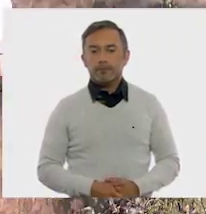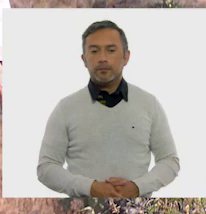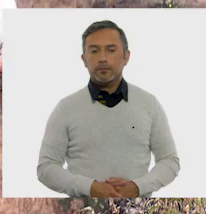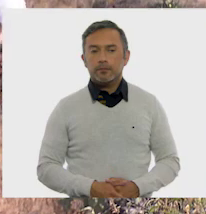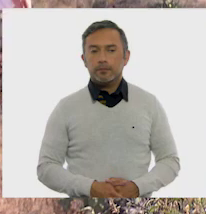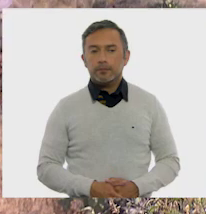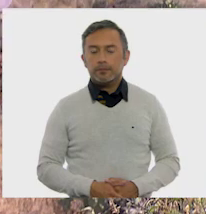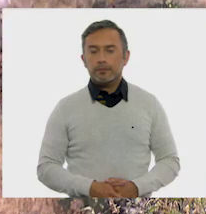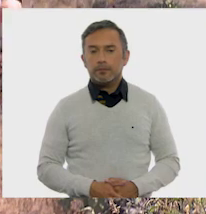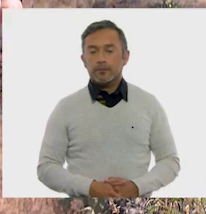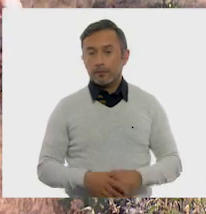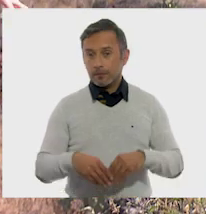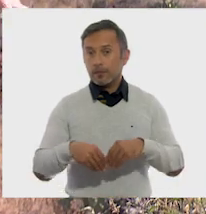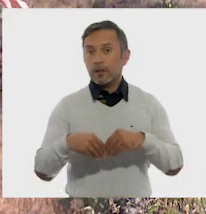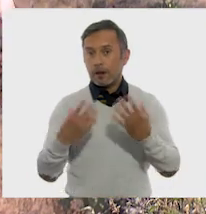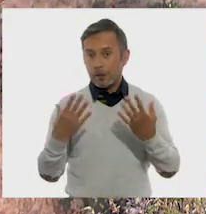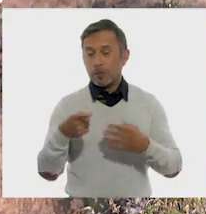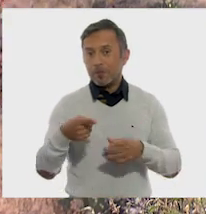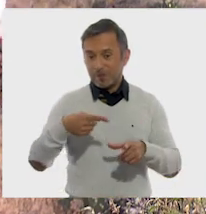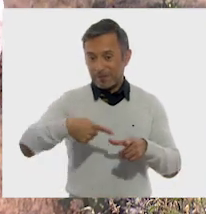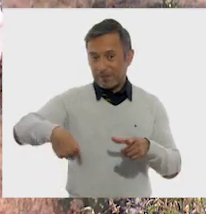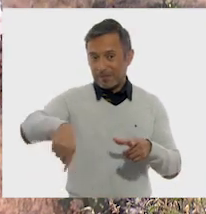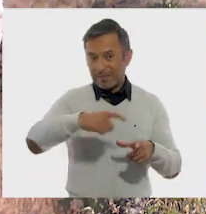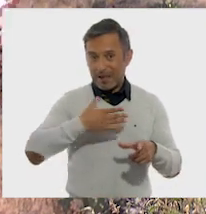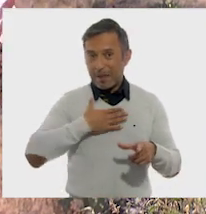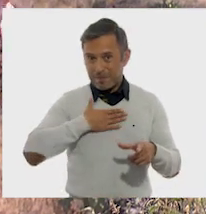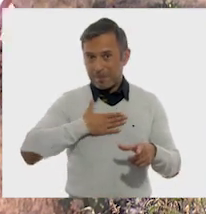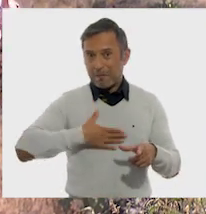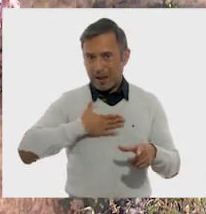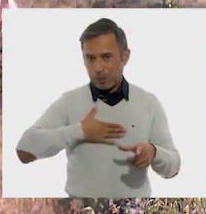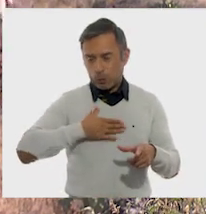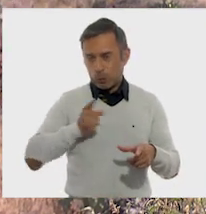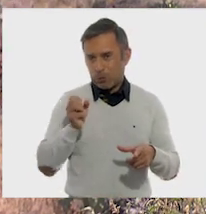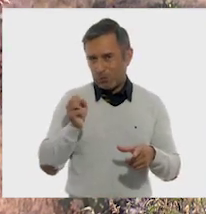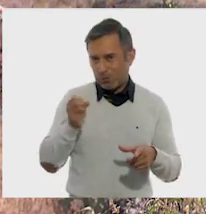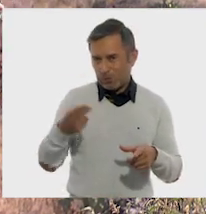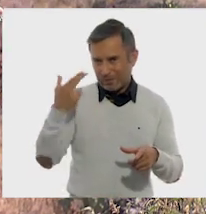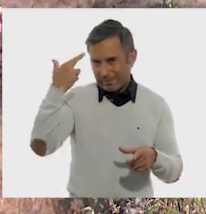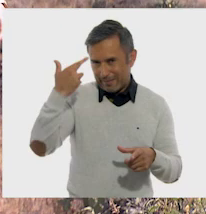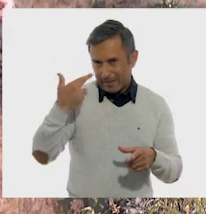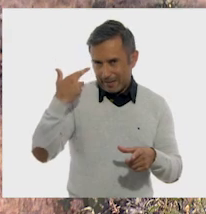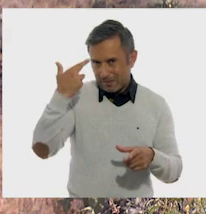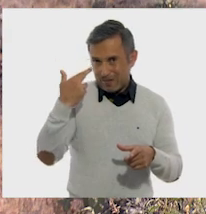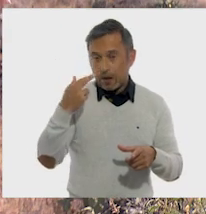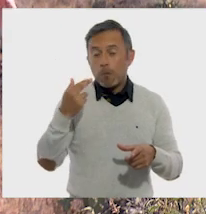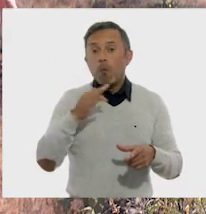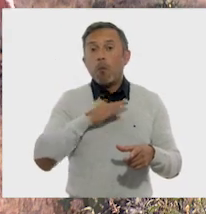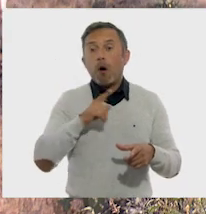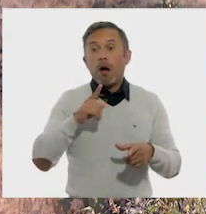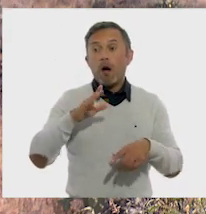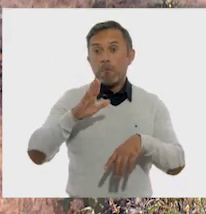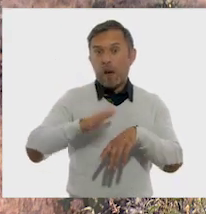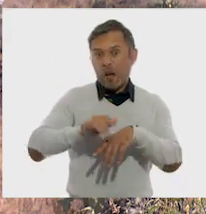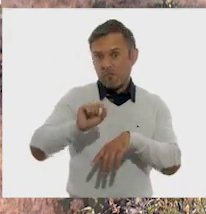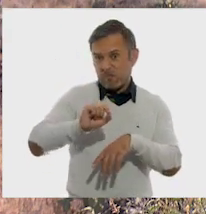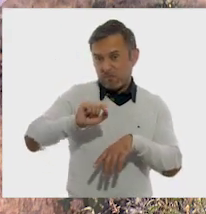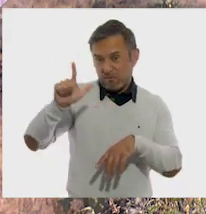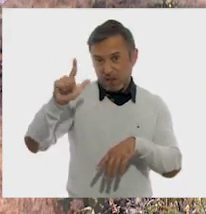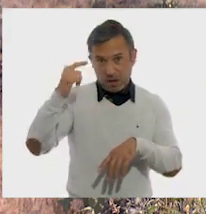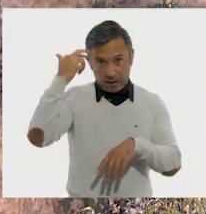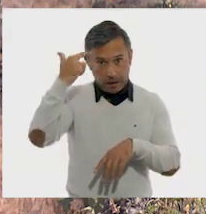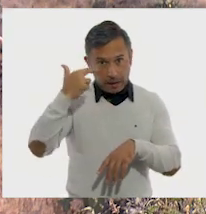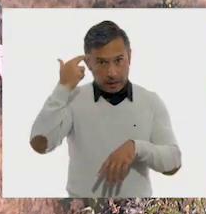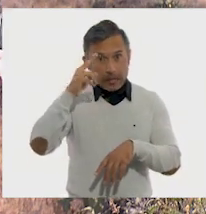Por supuesto, aquí en estos baños, en este sitio de privilegio, había un área reservada exclusivamente para el propio Nezahualcóyotl. Pero,